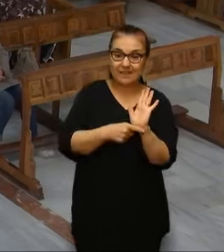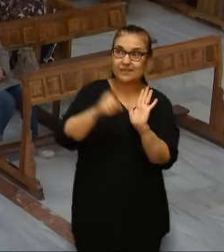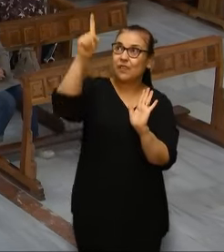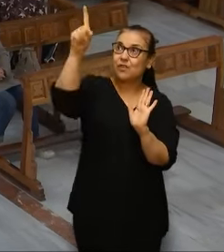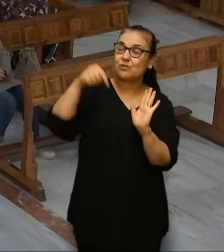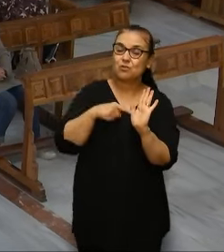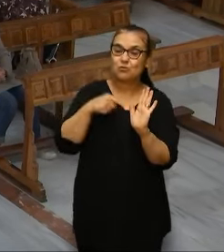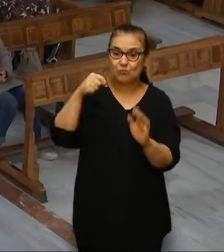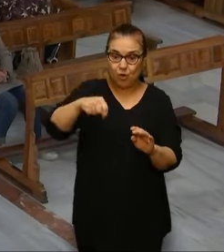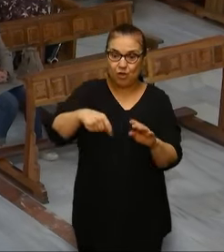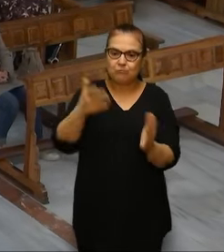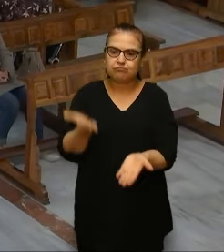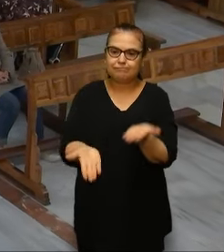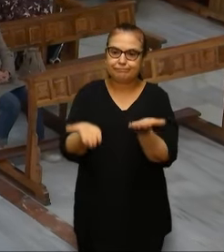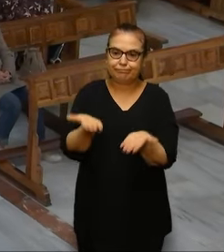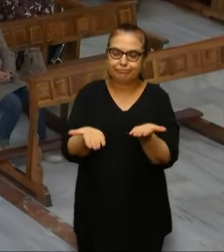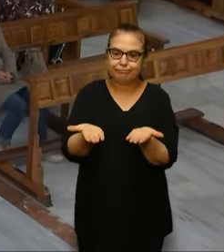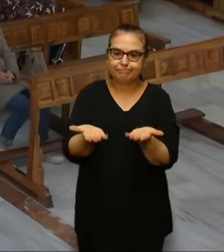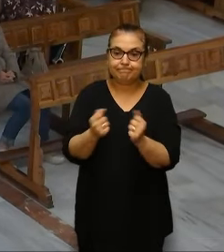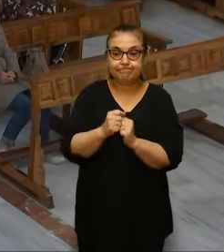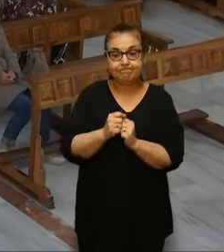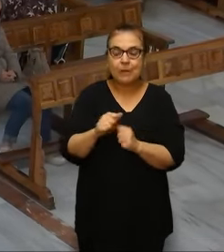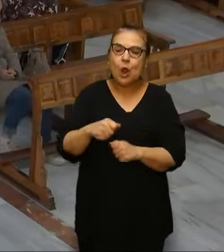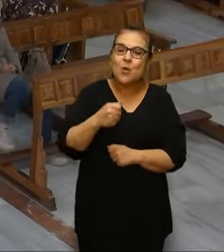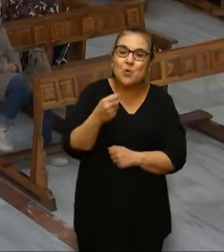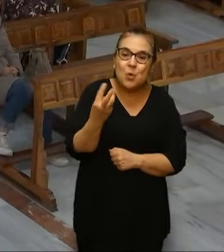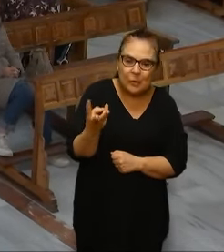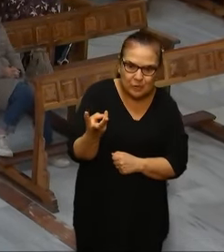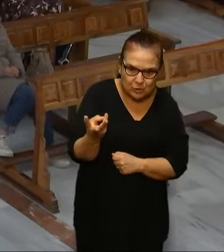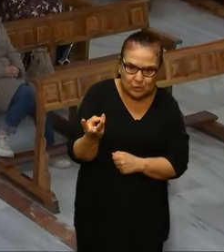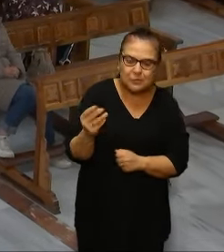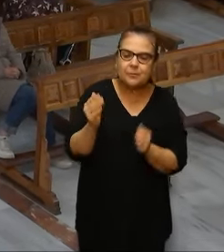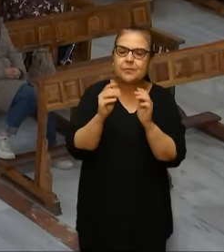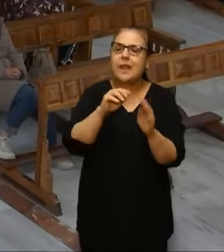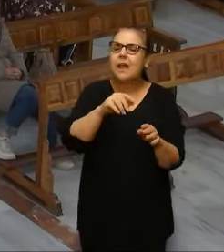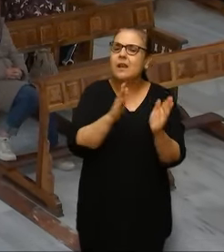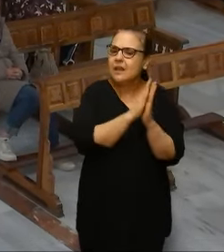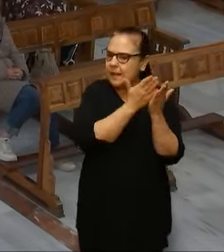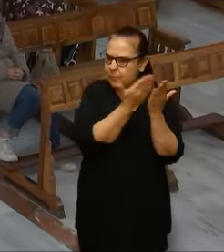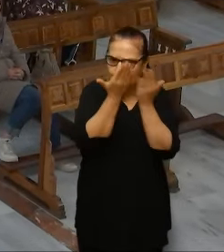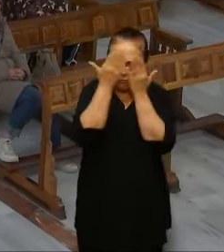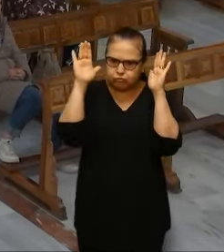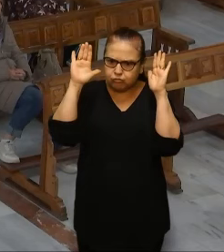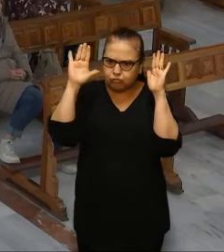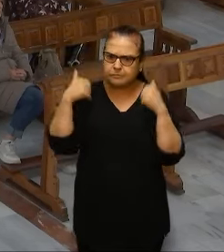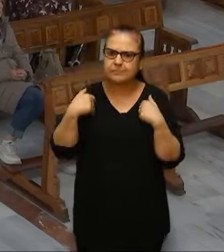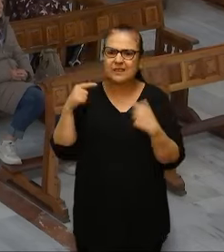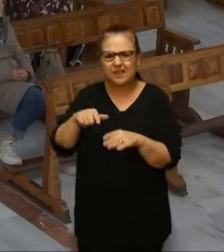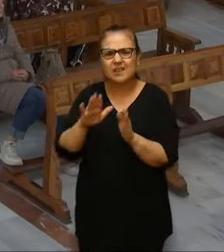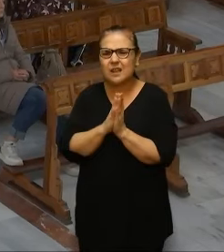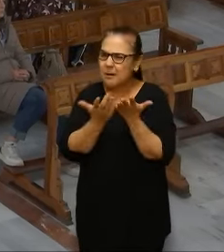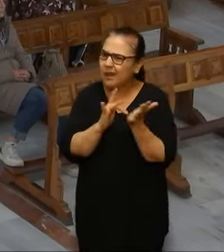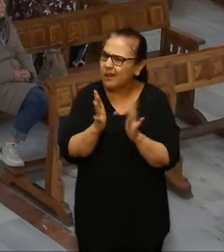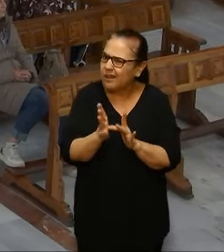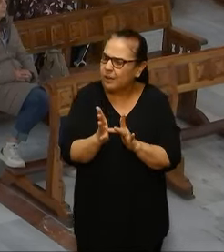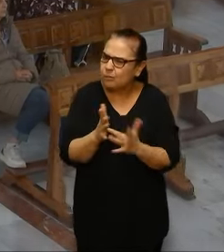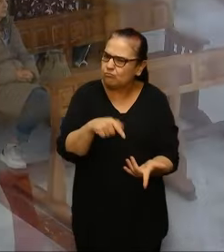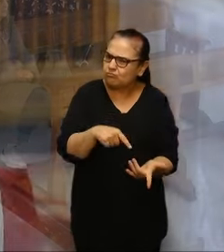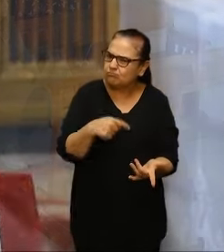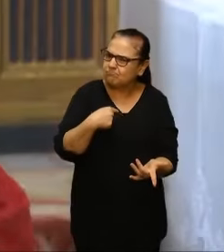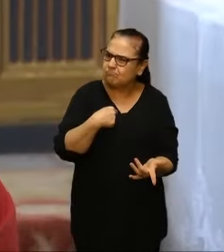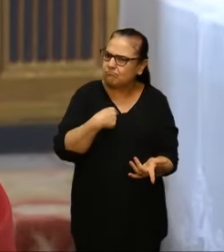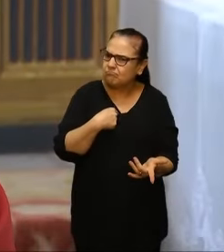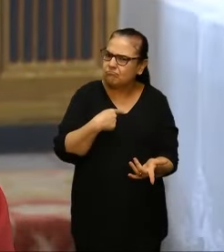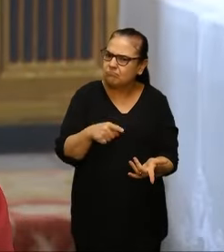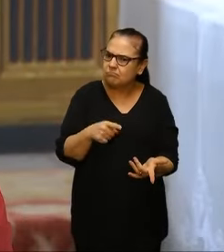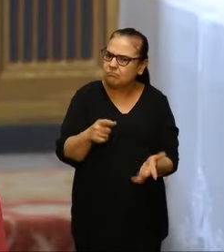Respecto a los números del Apocalipsis y en los del Evangelio, creo que sí que hay una